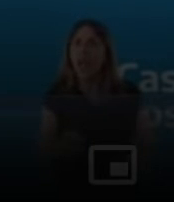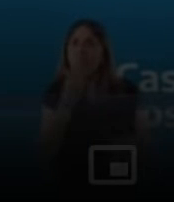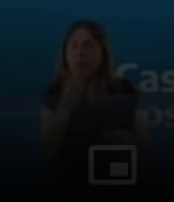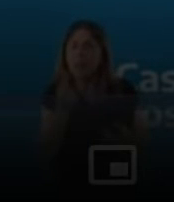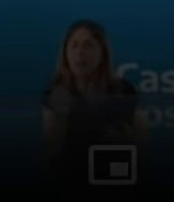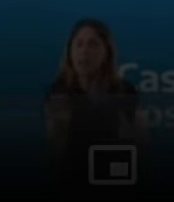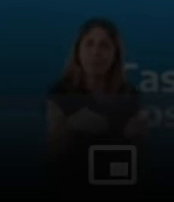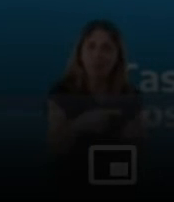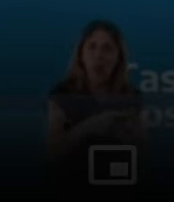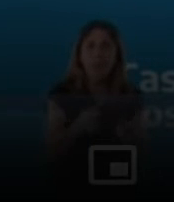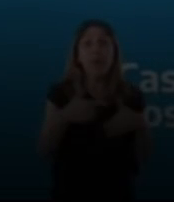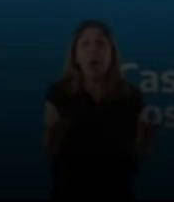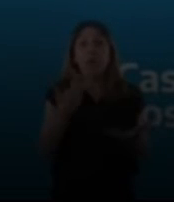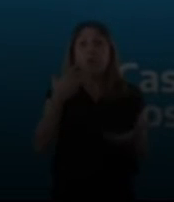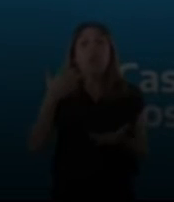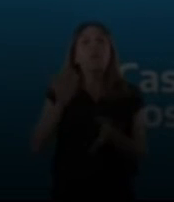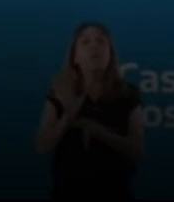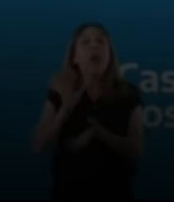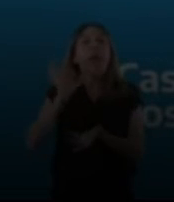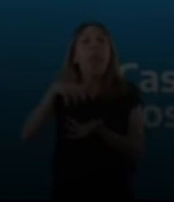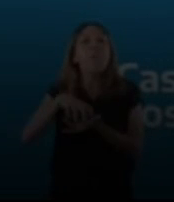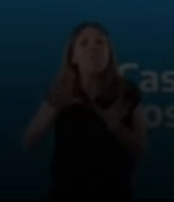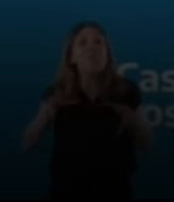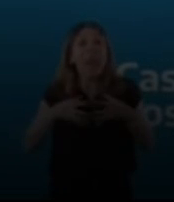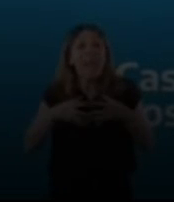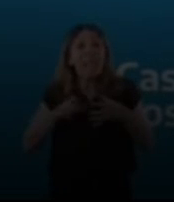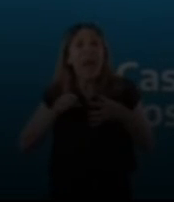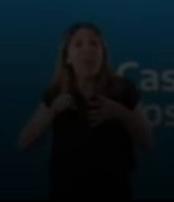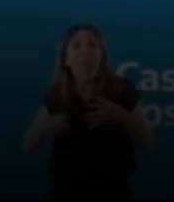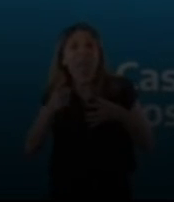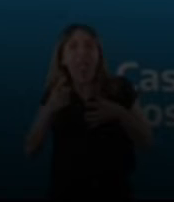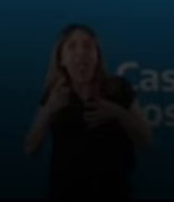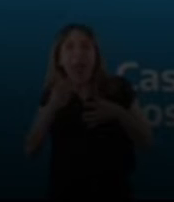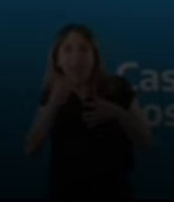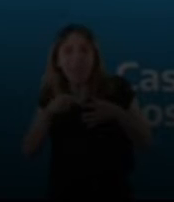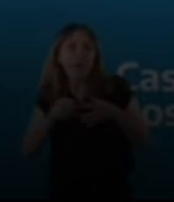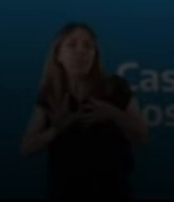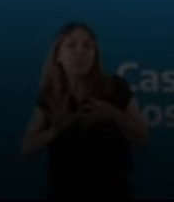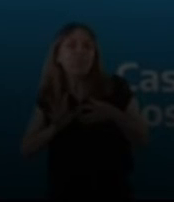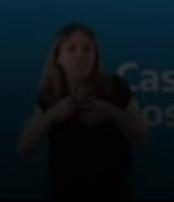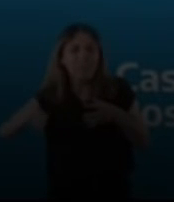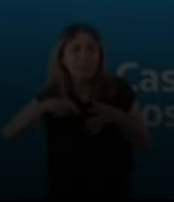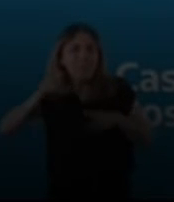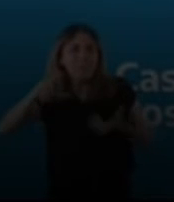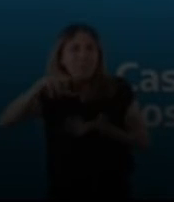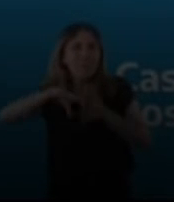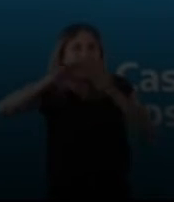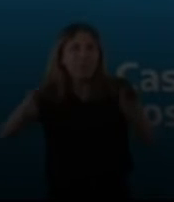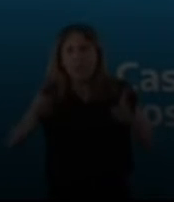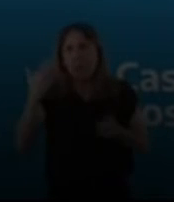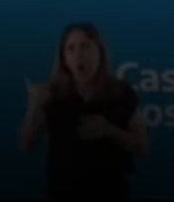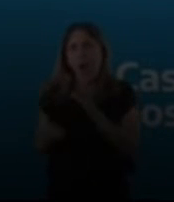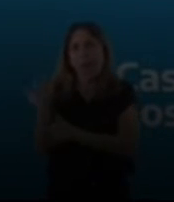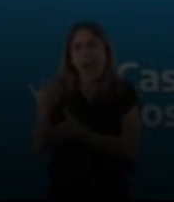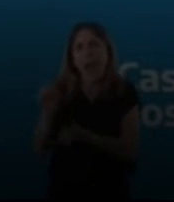La posibilidad de una empresa de alimentos que ayude a que los precios sean de alguna manera, estamos hablando de lo que salió publicado hoy en algunos